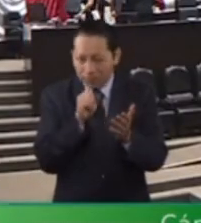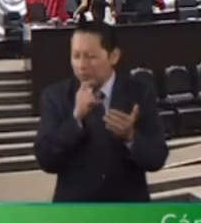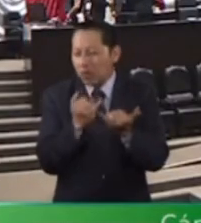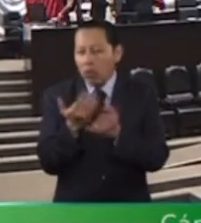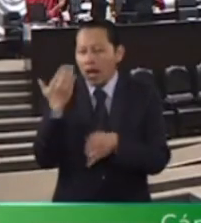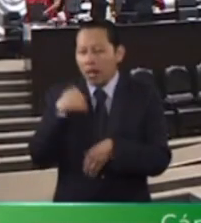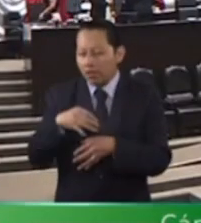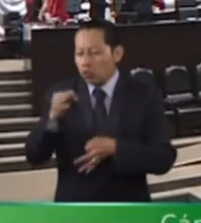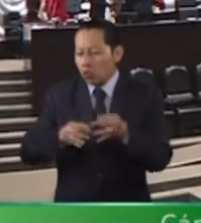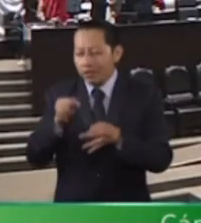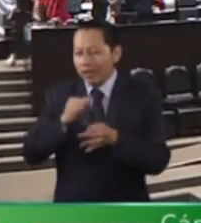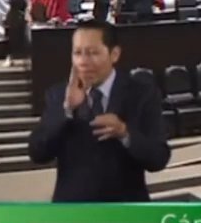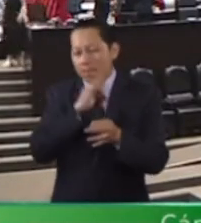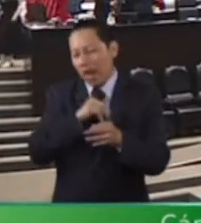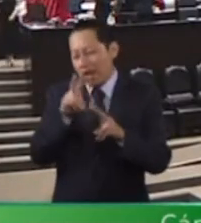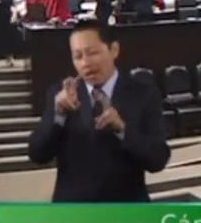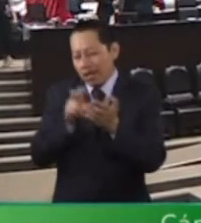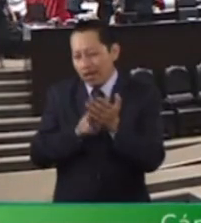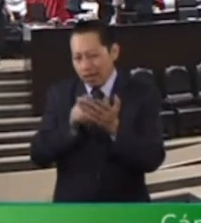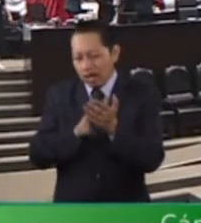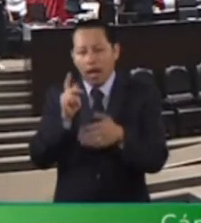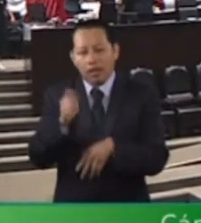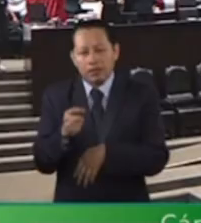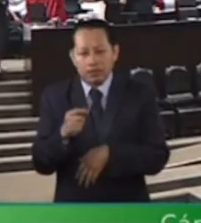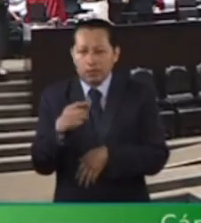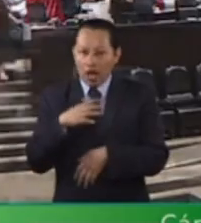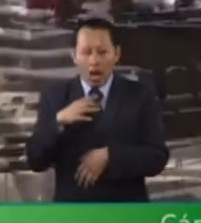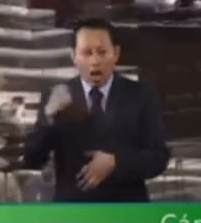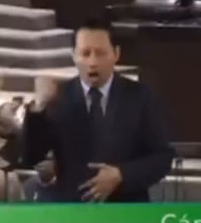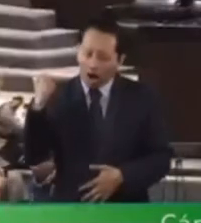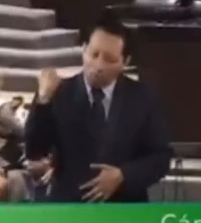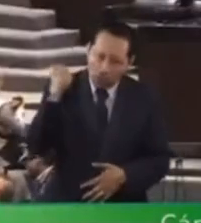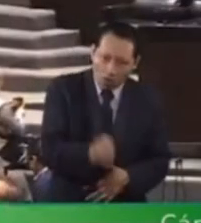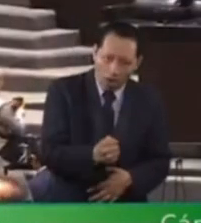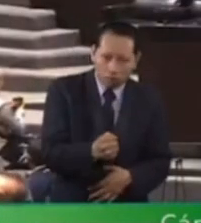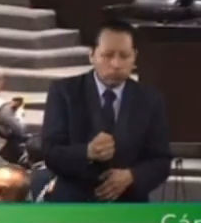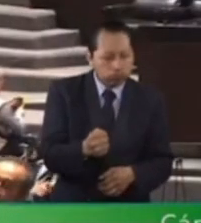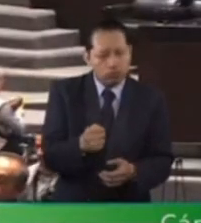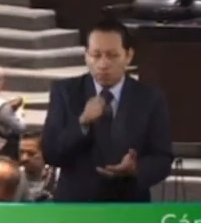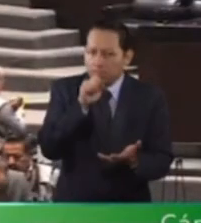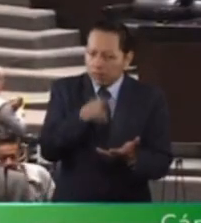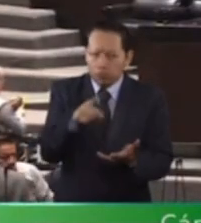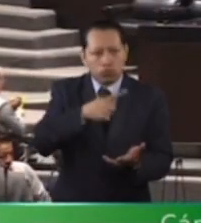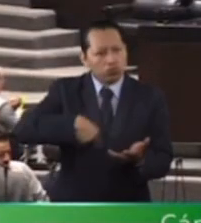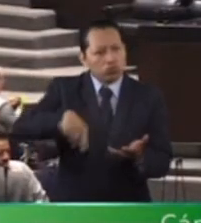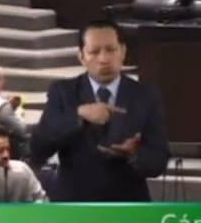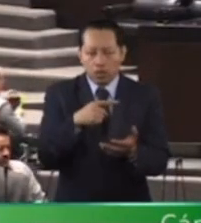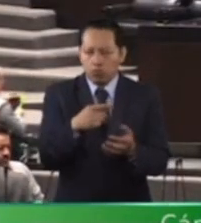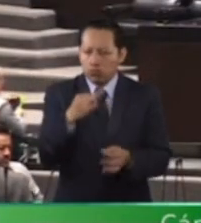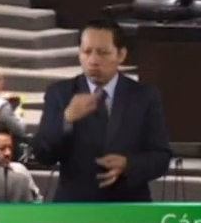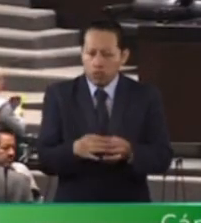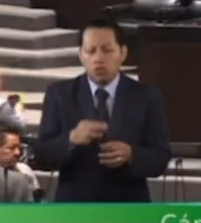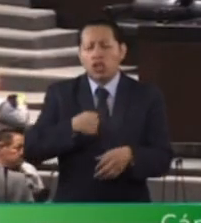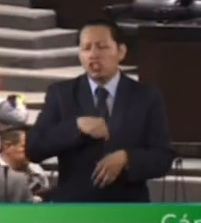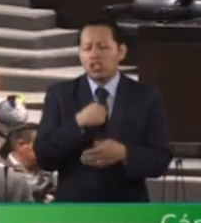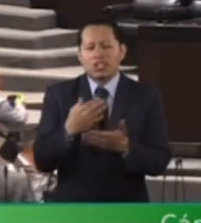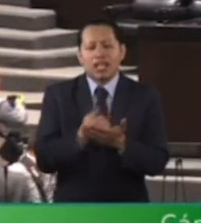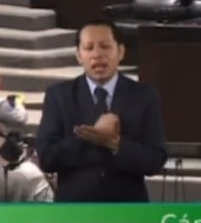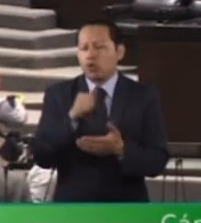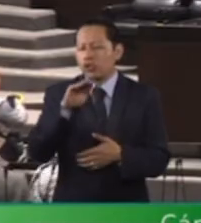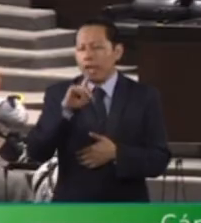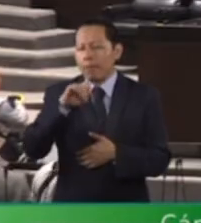reforma judicial fue impuesta a la mala por todos ustedes y por Por eso ahora porque les ganamos con un Amparo desde